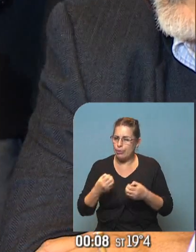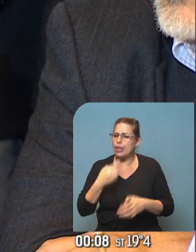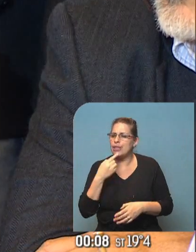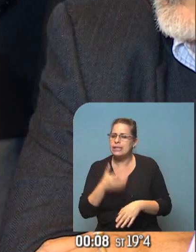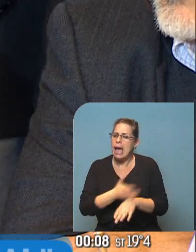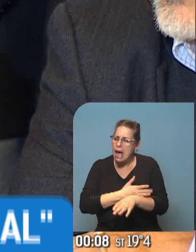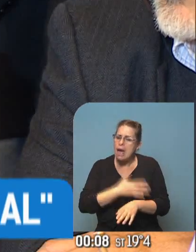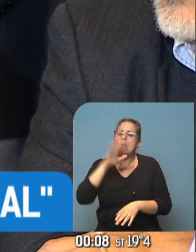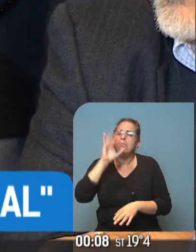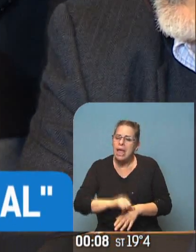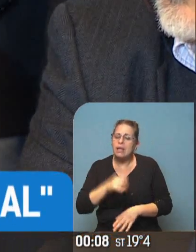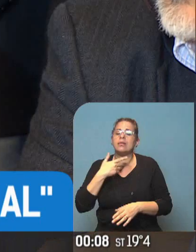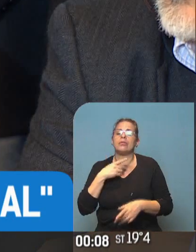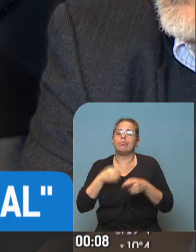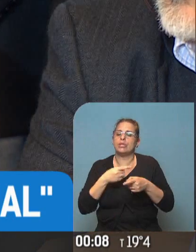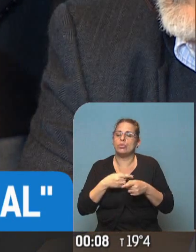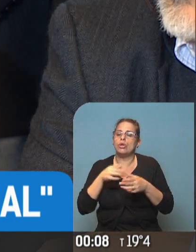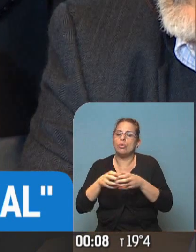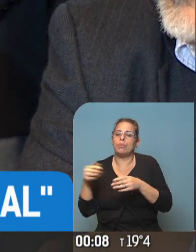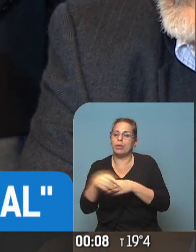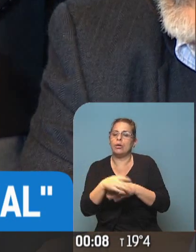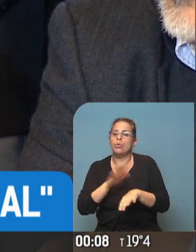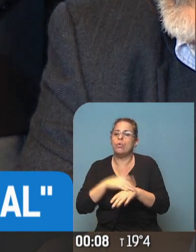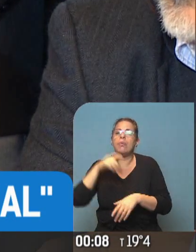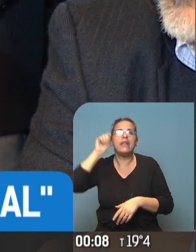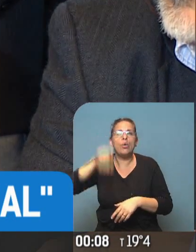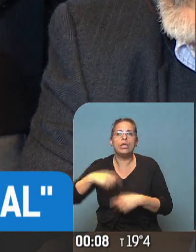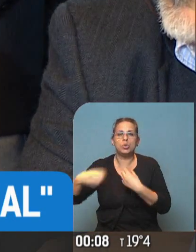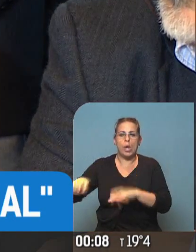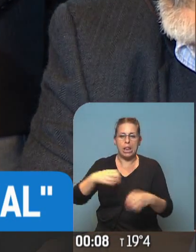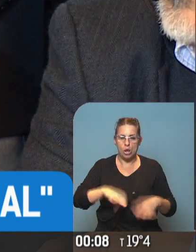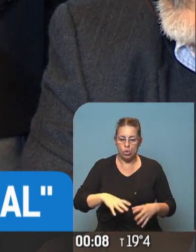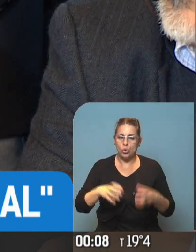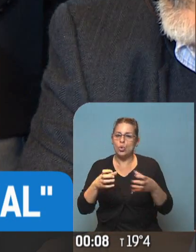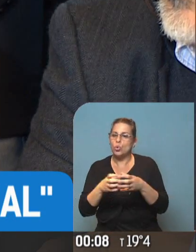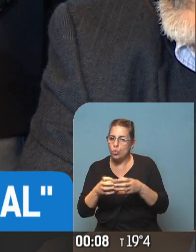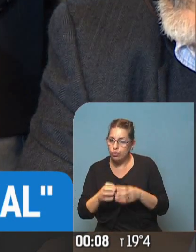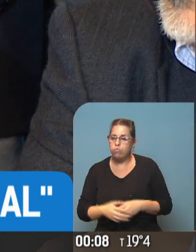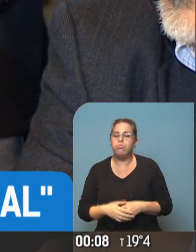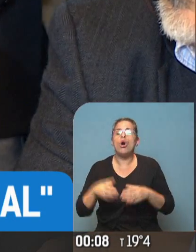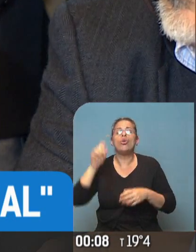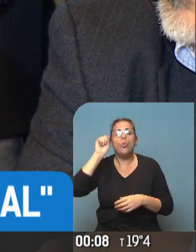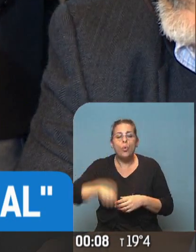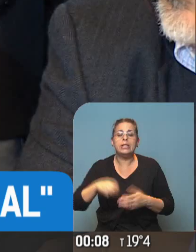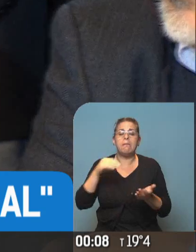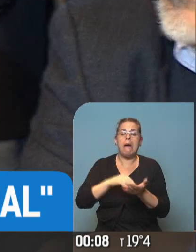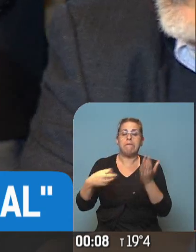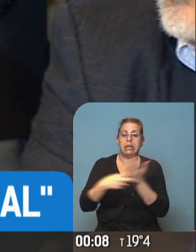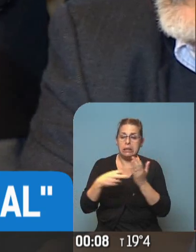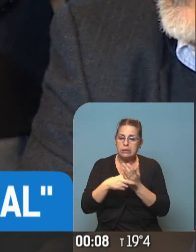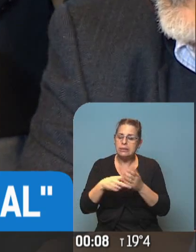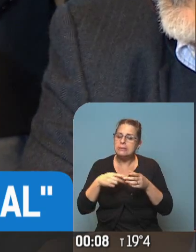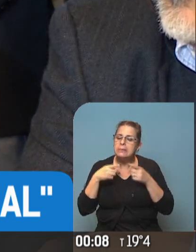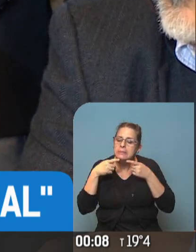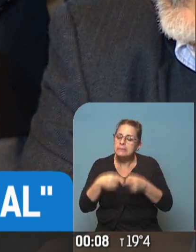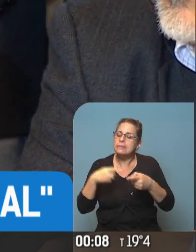plan de persecución de opositores? Porque tenemos jueces tuertos. Hay un grupúsculo de jueces y fiscales empeñados